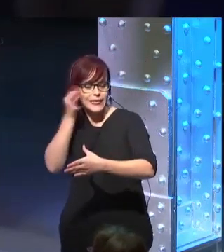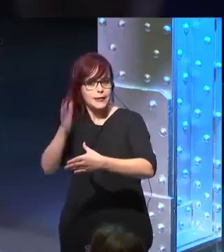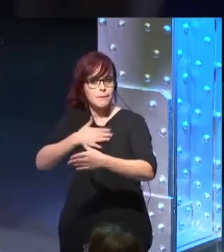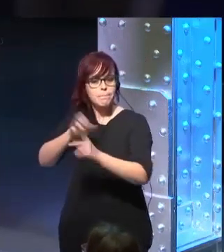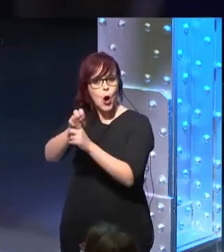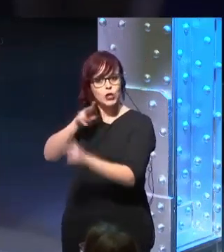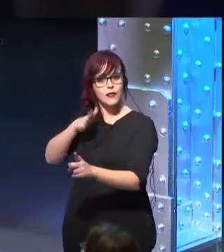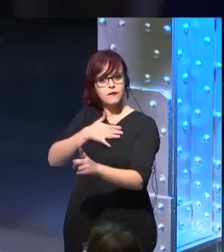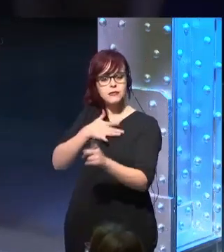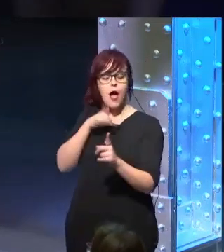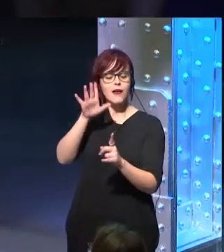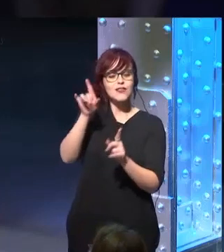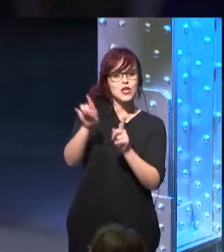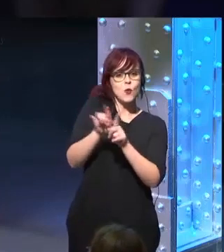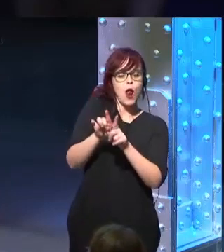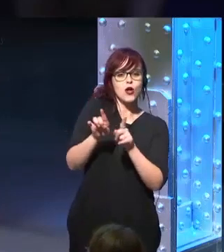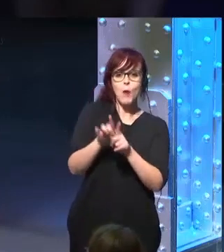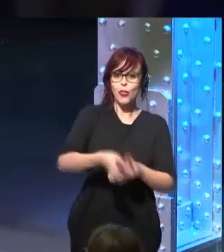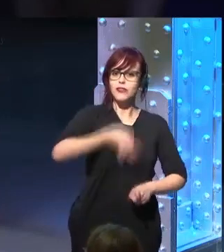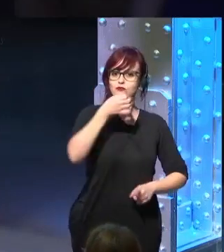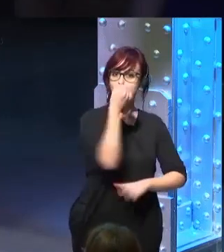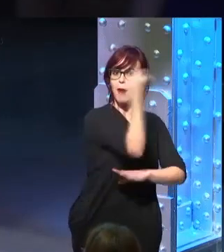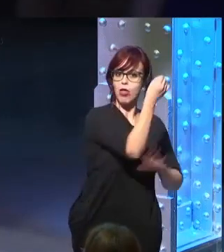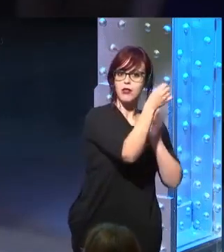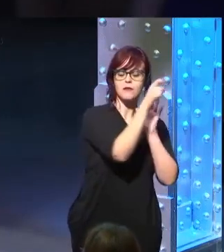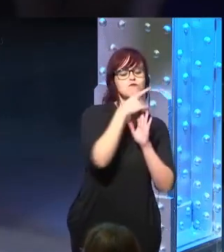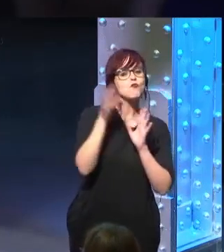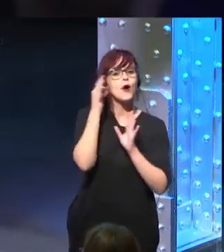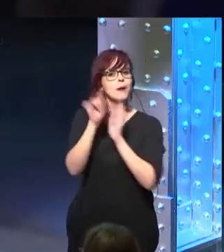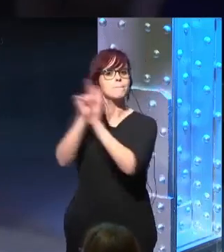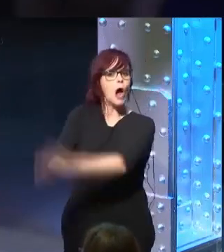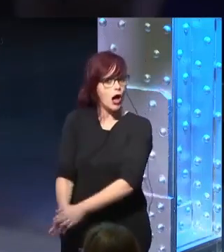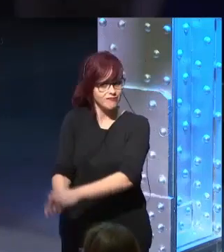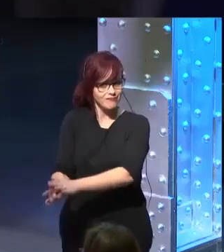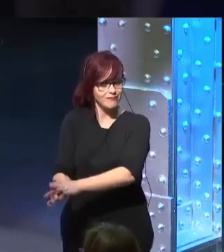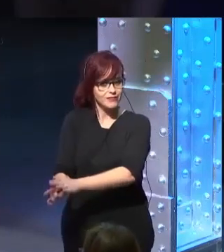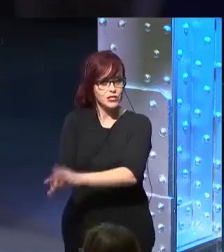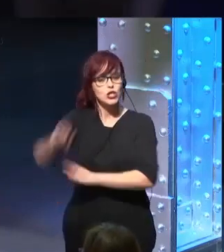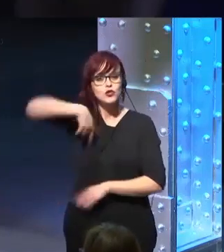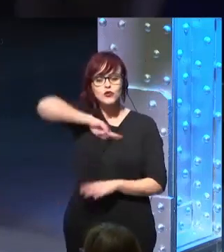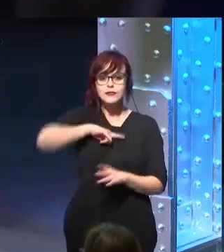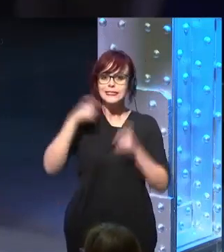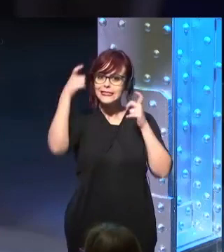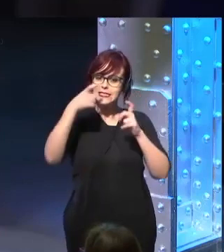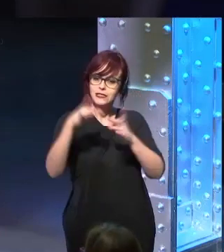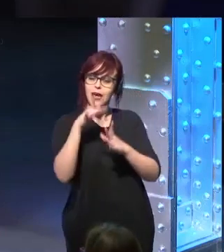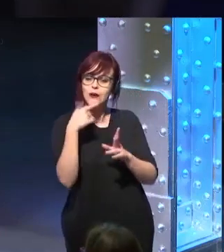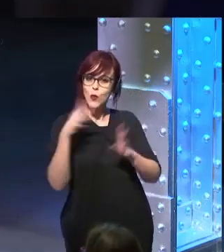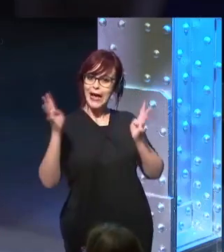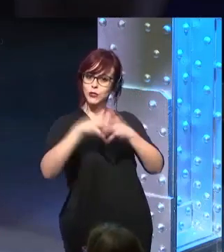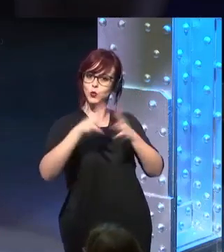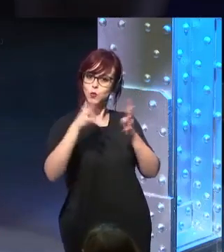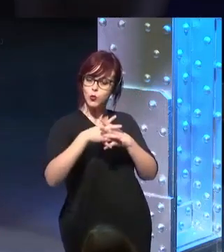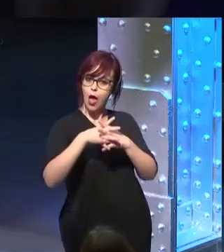bajo mi punto de vista, se nos excluye de este discurso. No podemos meter fácilmente a las mujeres dentro